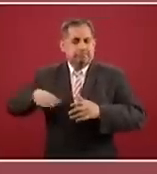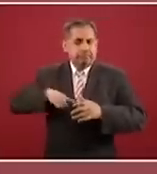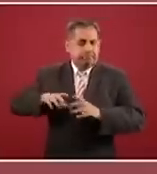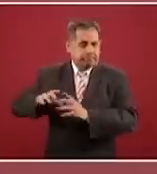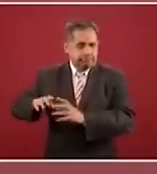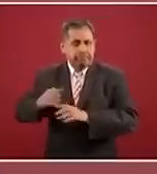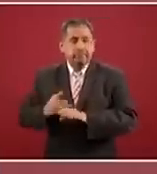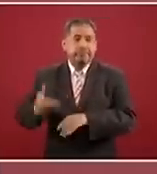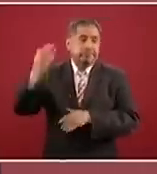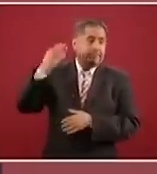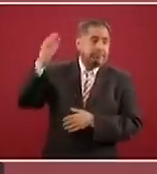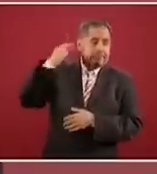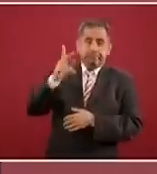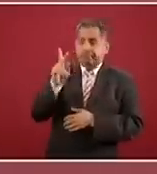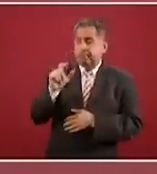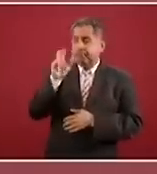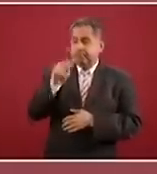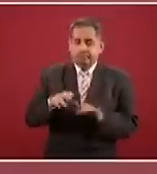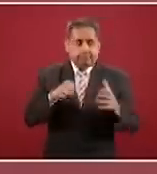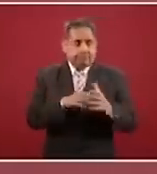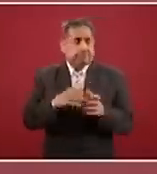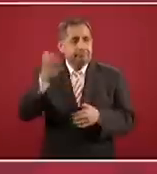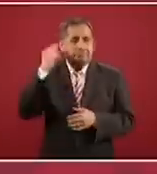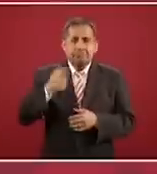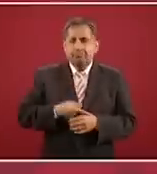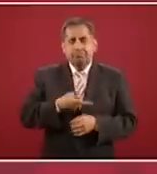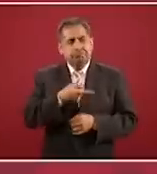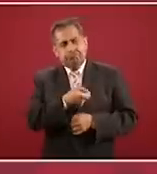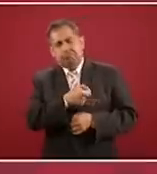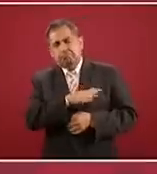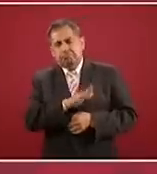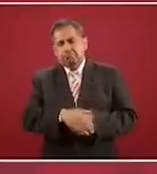aplicó del Mátalos en Caliente,